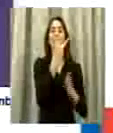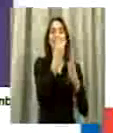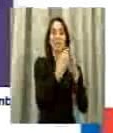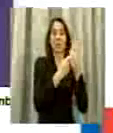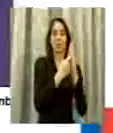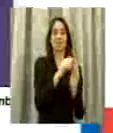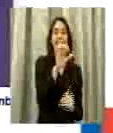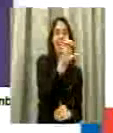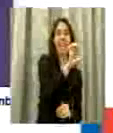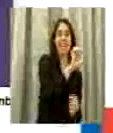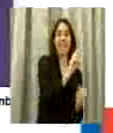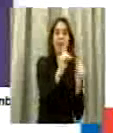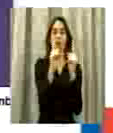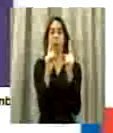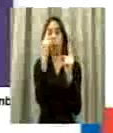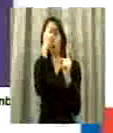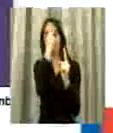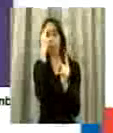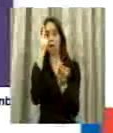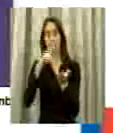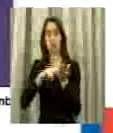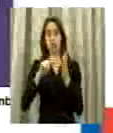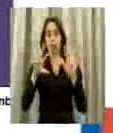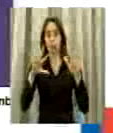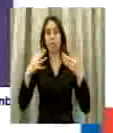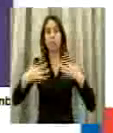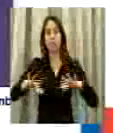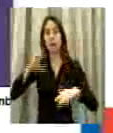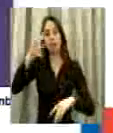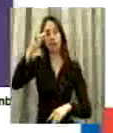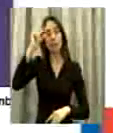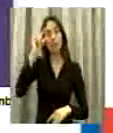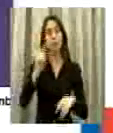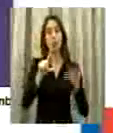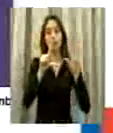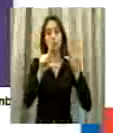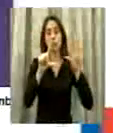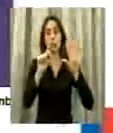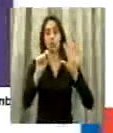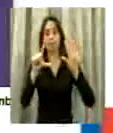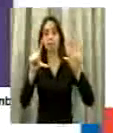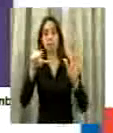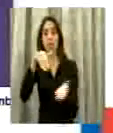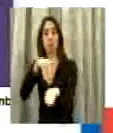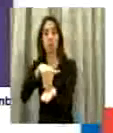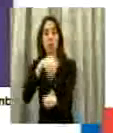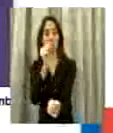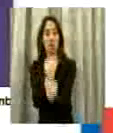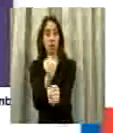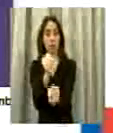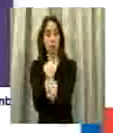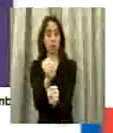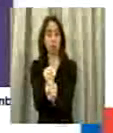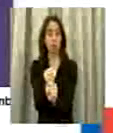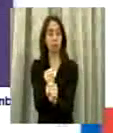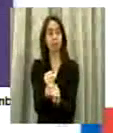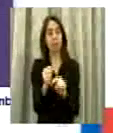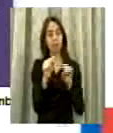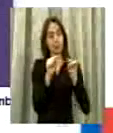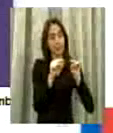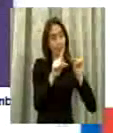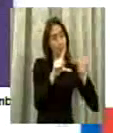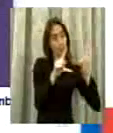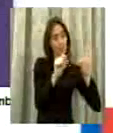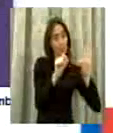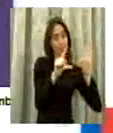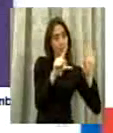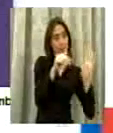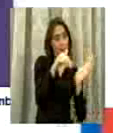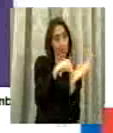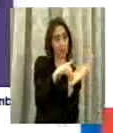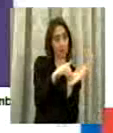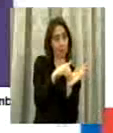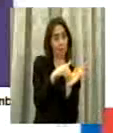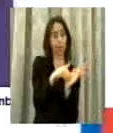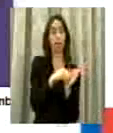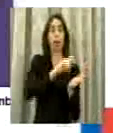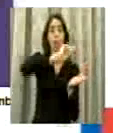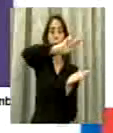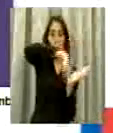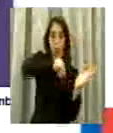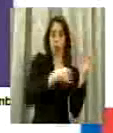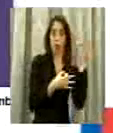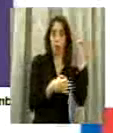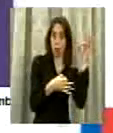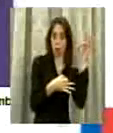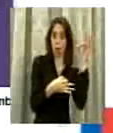de 2010 se han creado 707.000 empleos. De estos, empleos